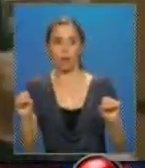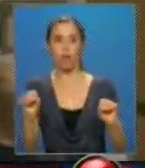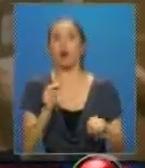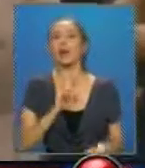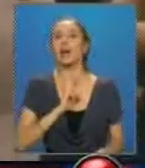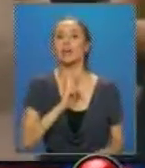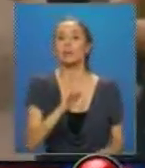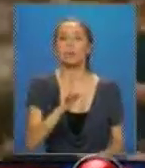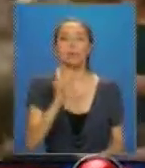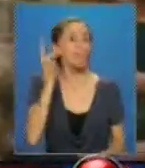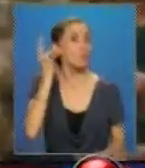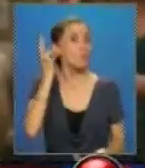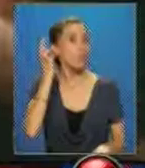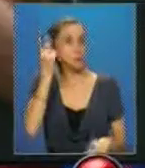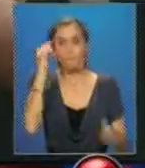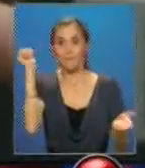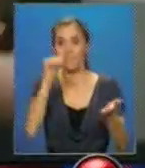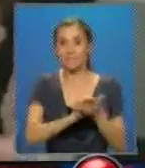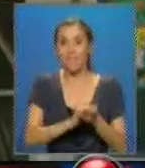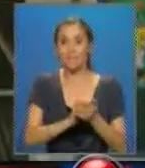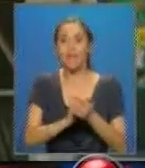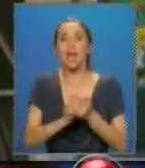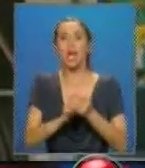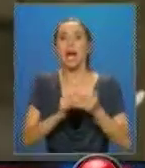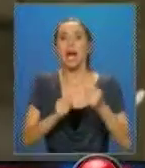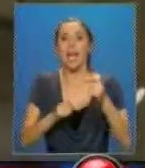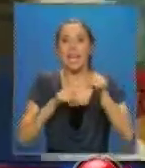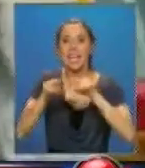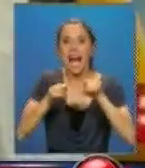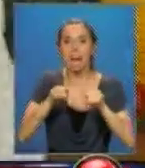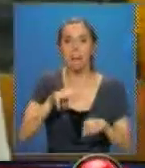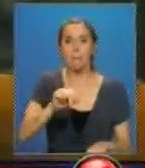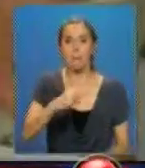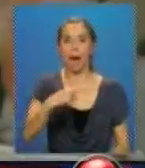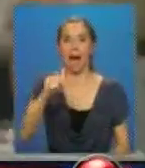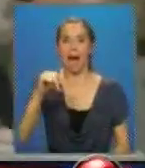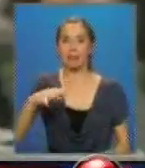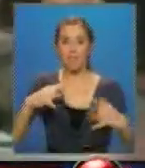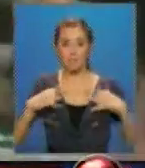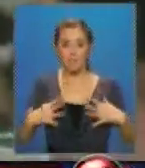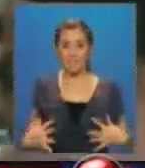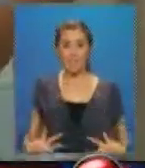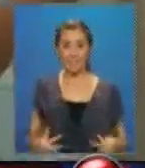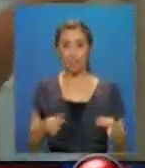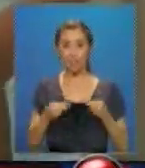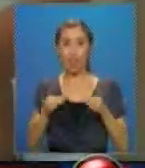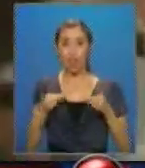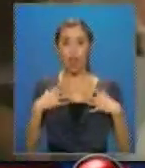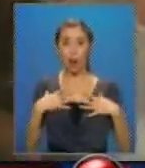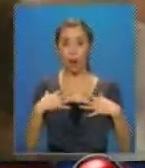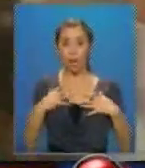será chicas salvajes, carreras por Manhattan y un vestido de novia destrozado.